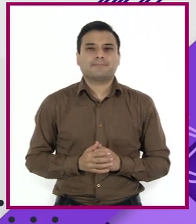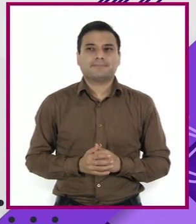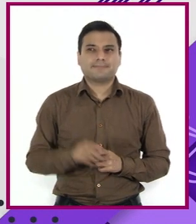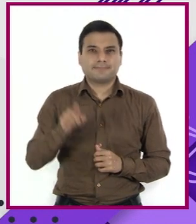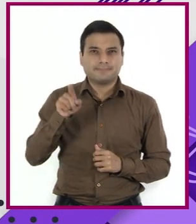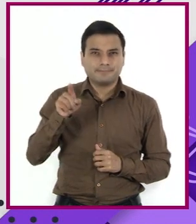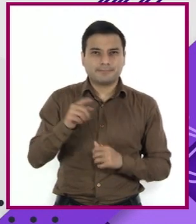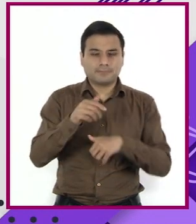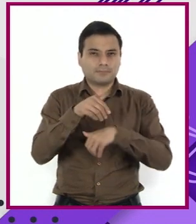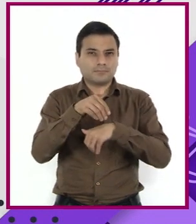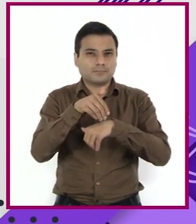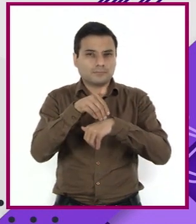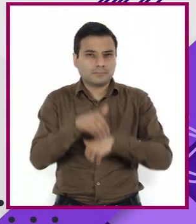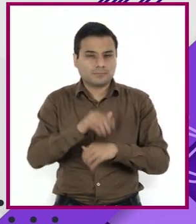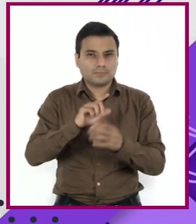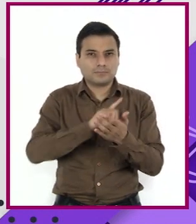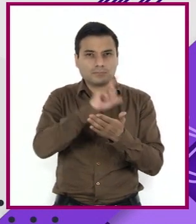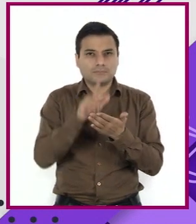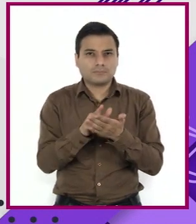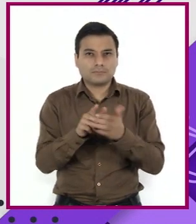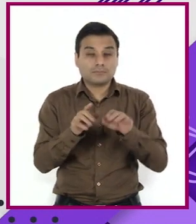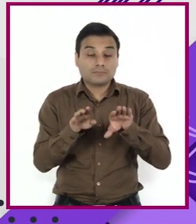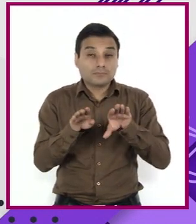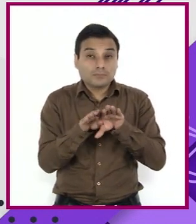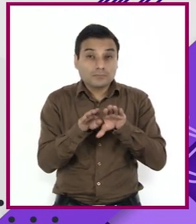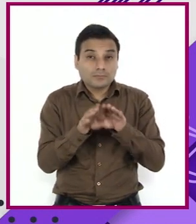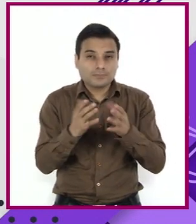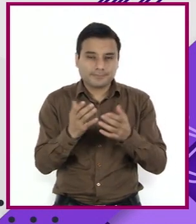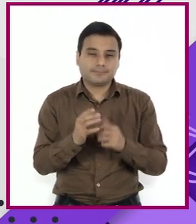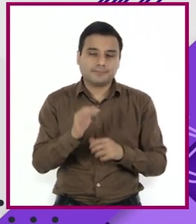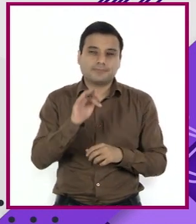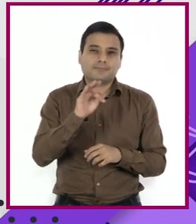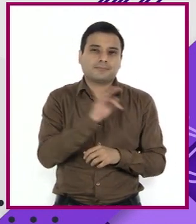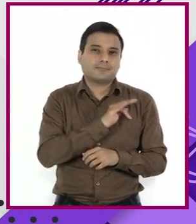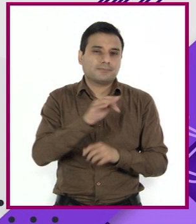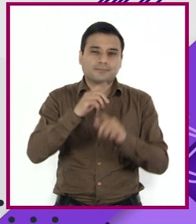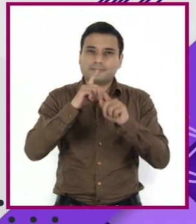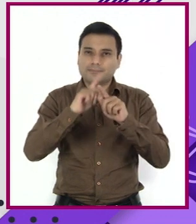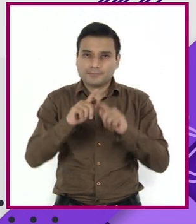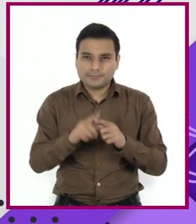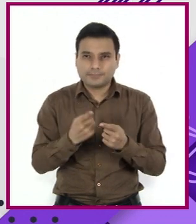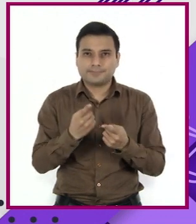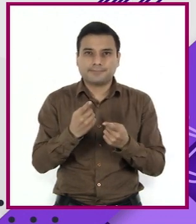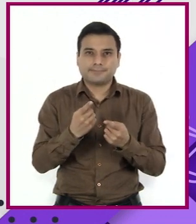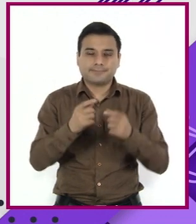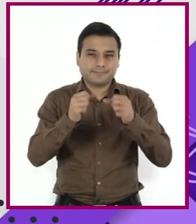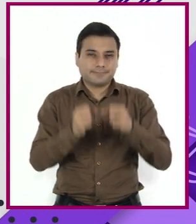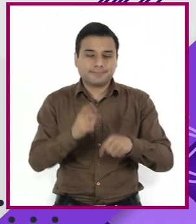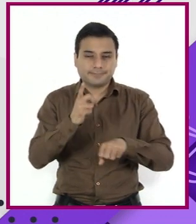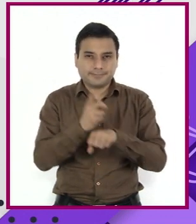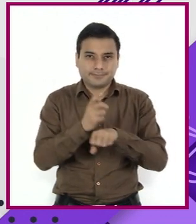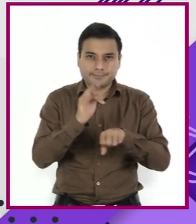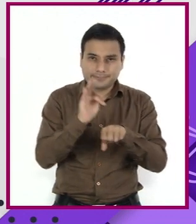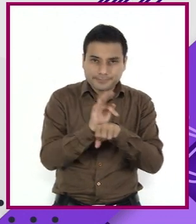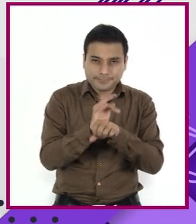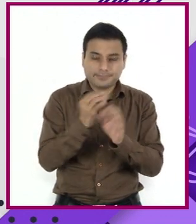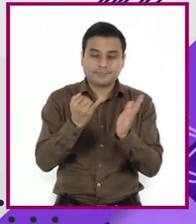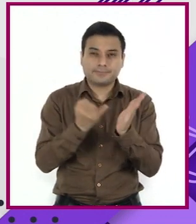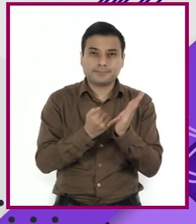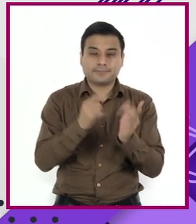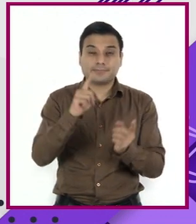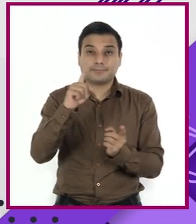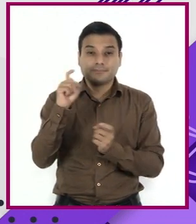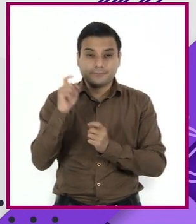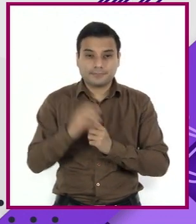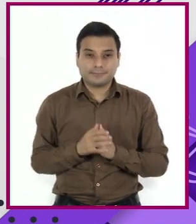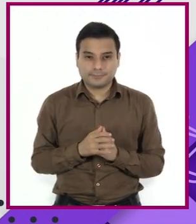leyes mediante actos concretos de gobierno como funciones de seguridad, cobro de impuestos, programas sociales, trámites en